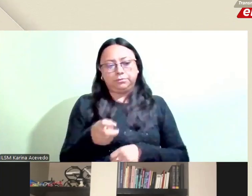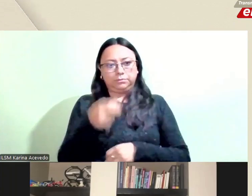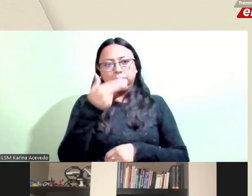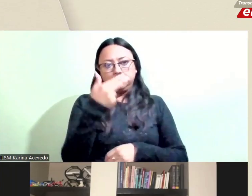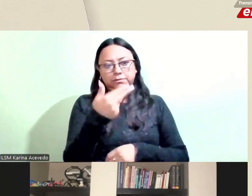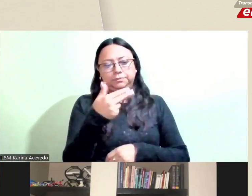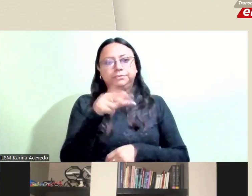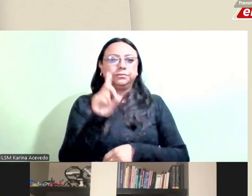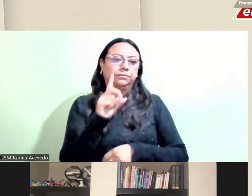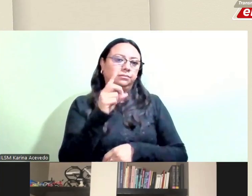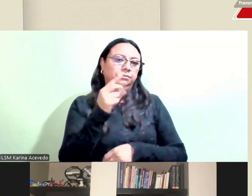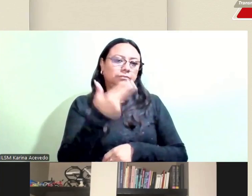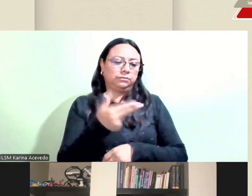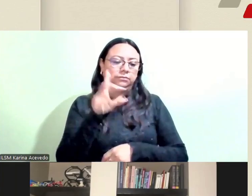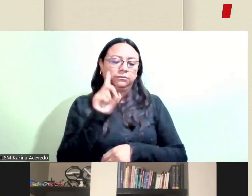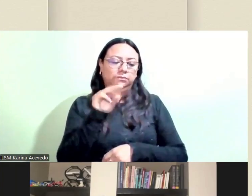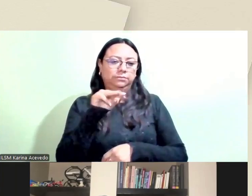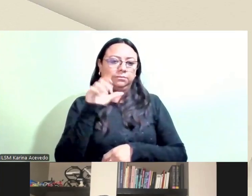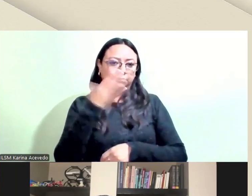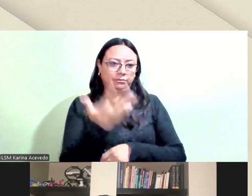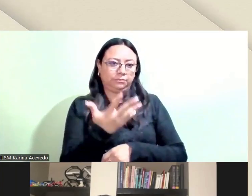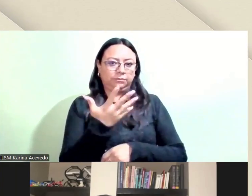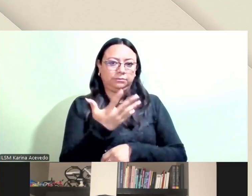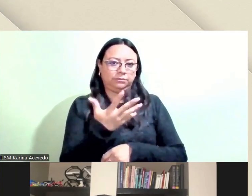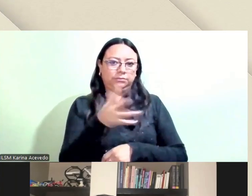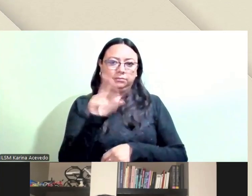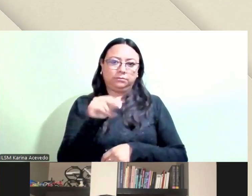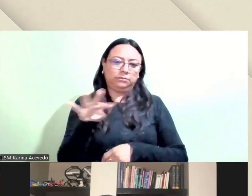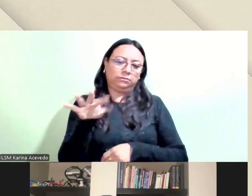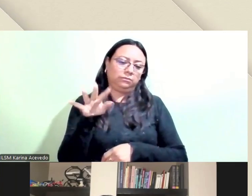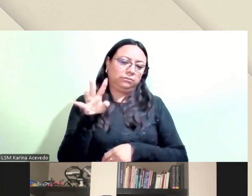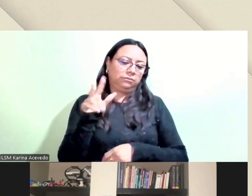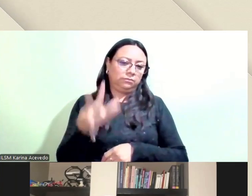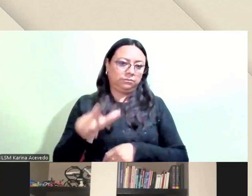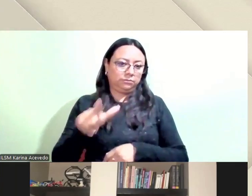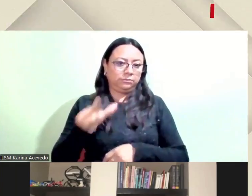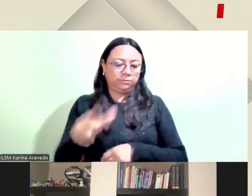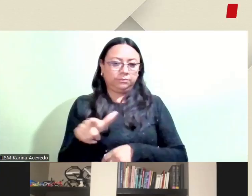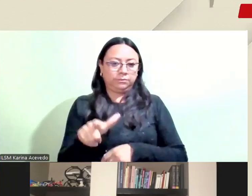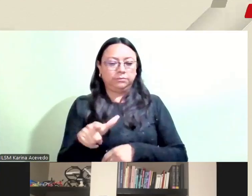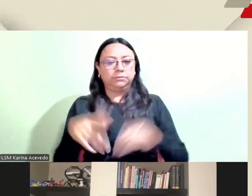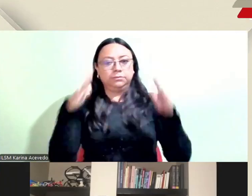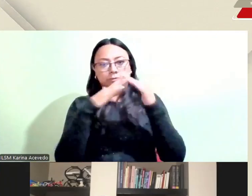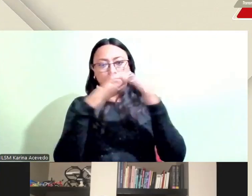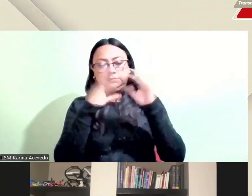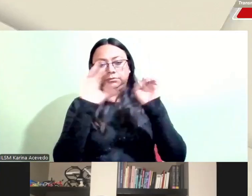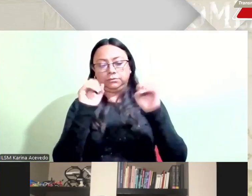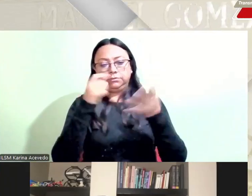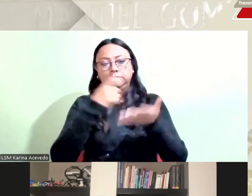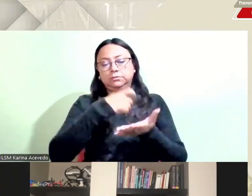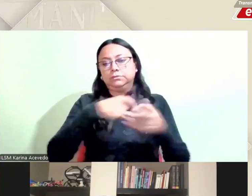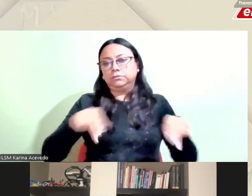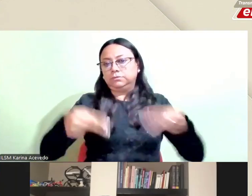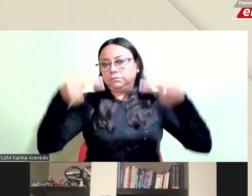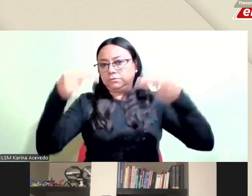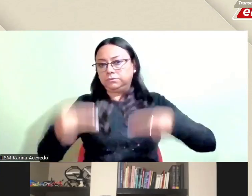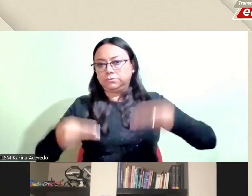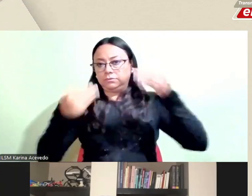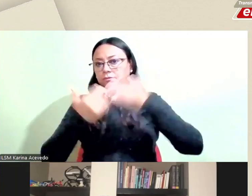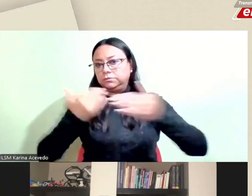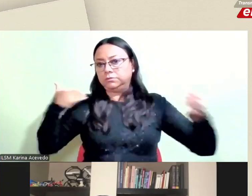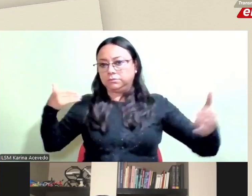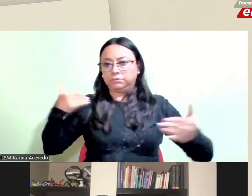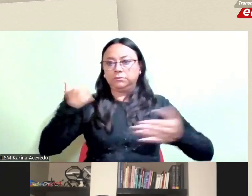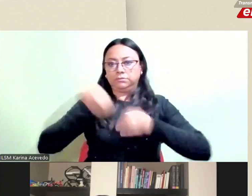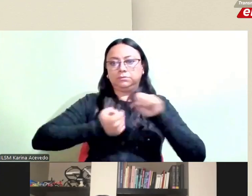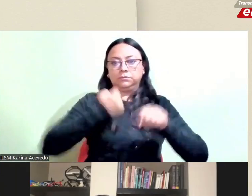de 17 prácticamente habitacional y comercial, desde hace poco más de 26 años.